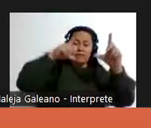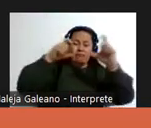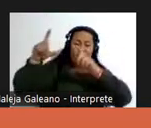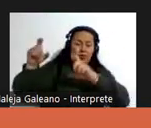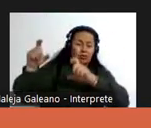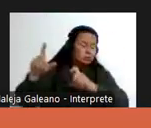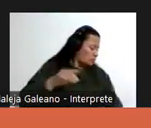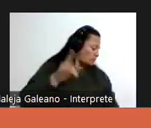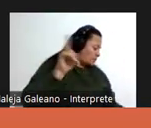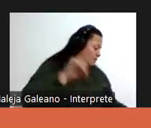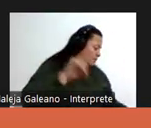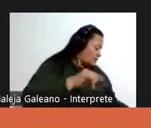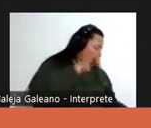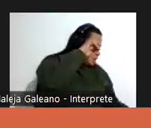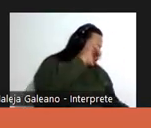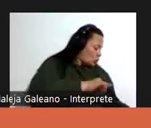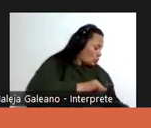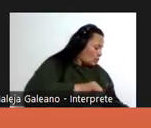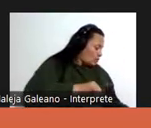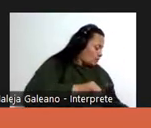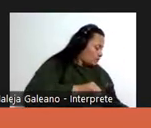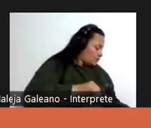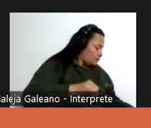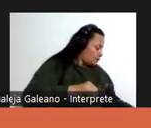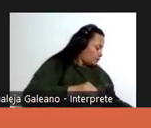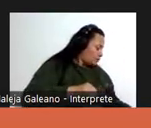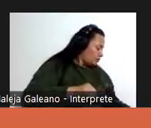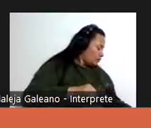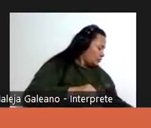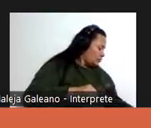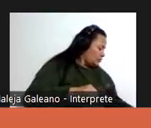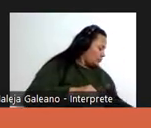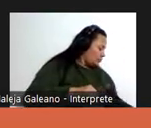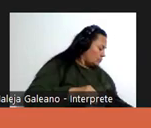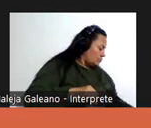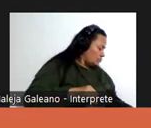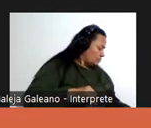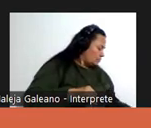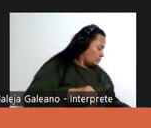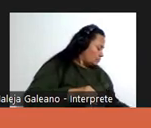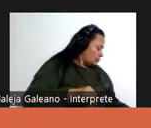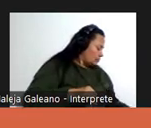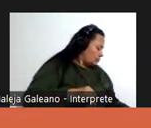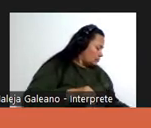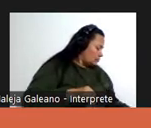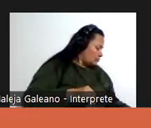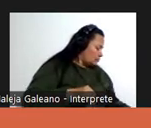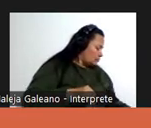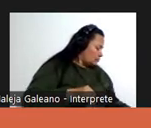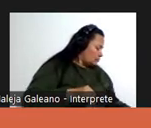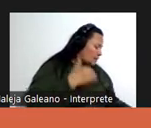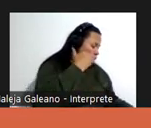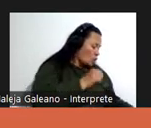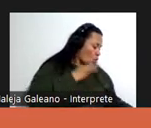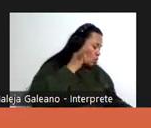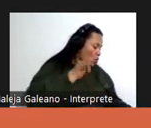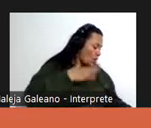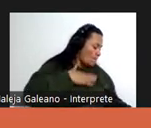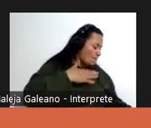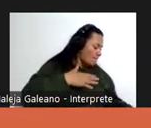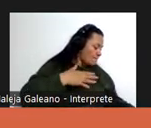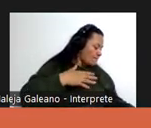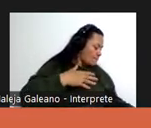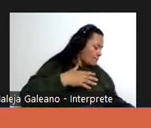yo traje esto. Es un ejercicio que me dejó una de mis dos madres, una de las mujeres que me crió. Desde